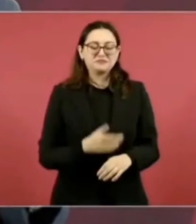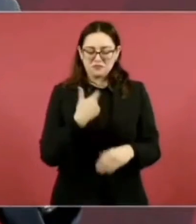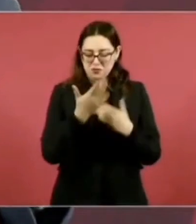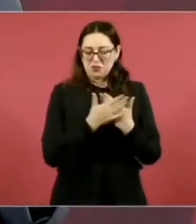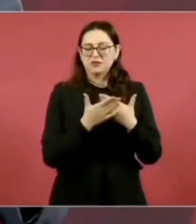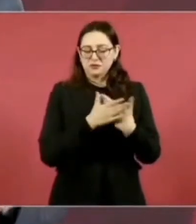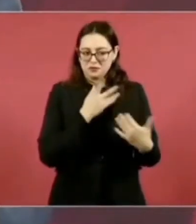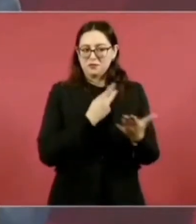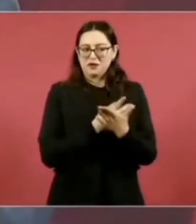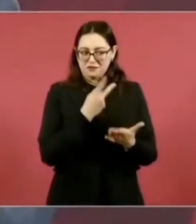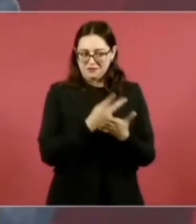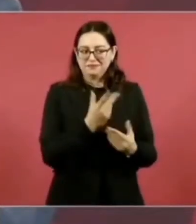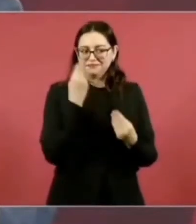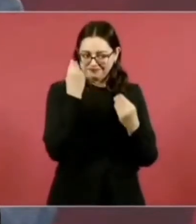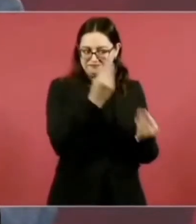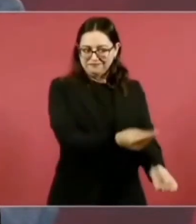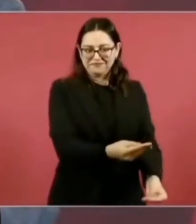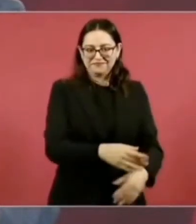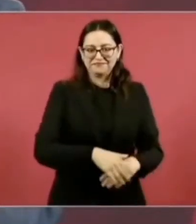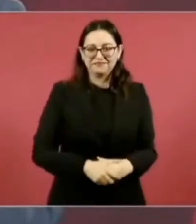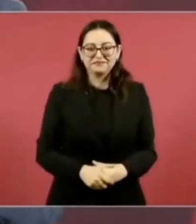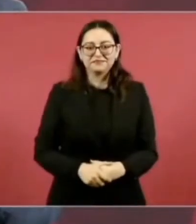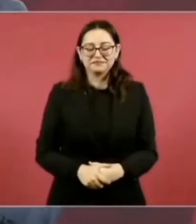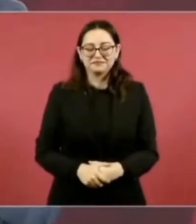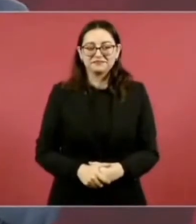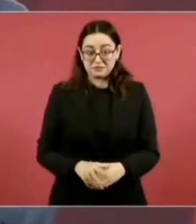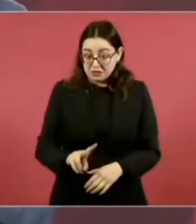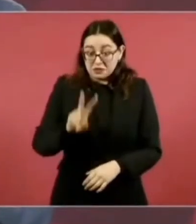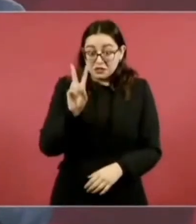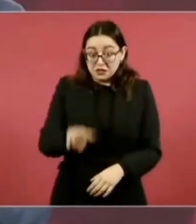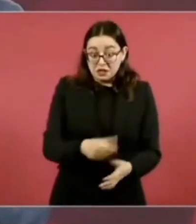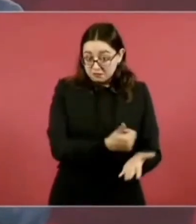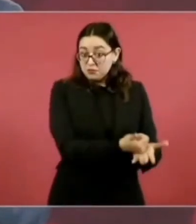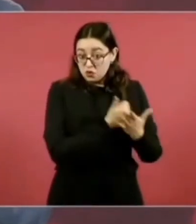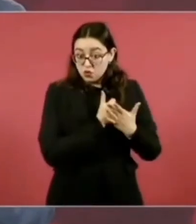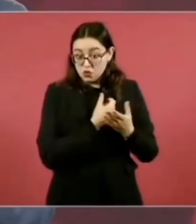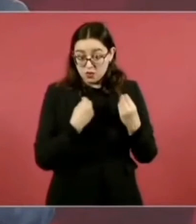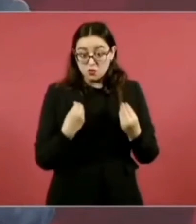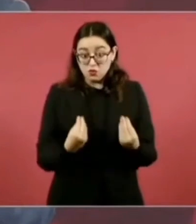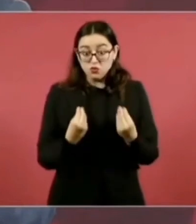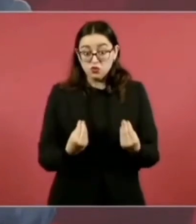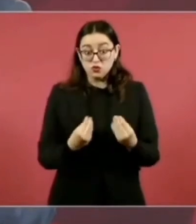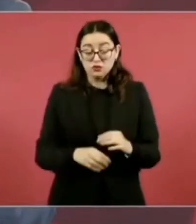Porque la verdad sí, sí ayudan.